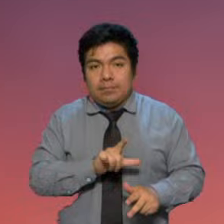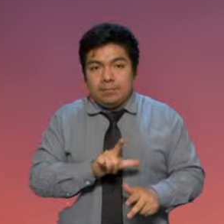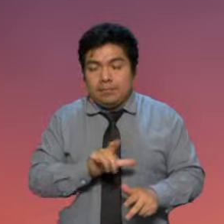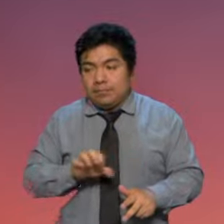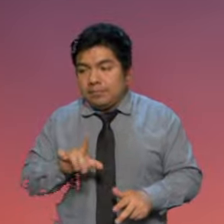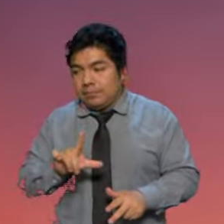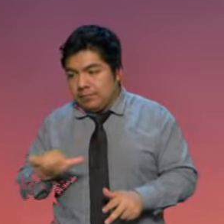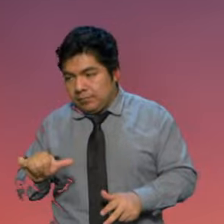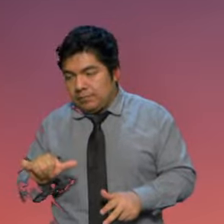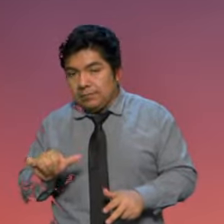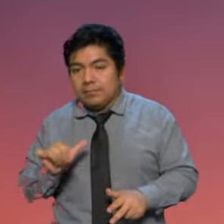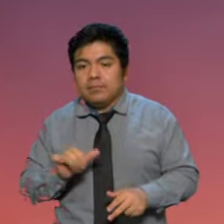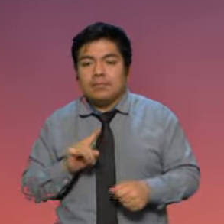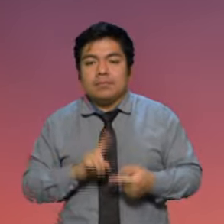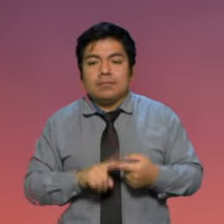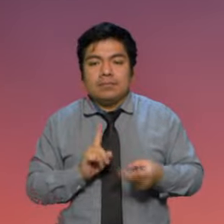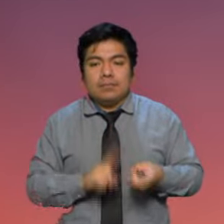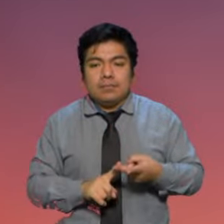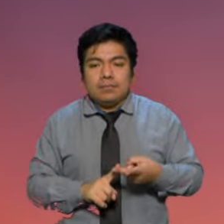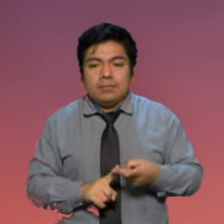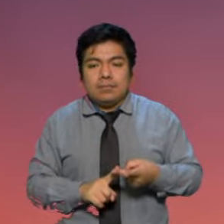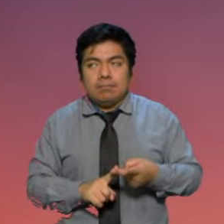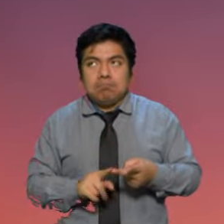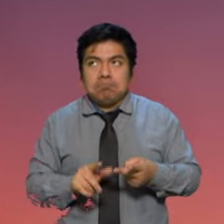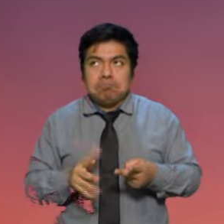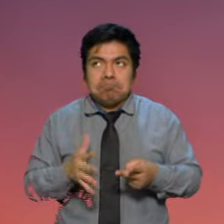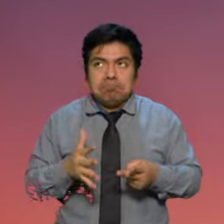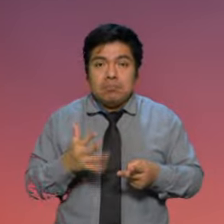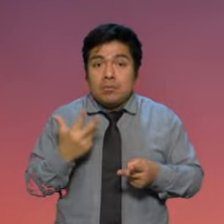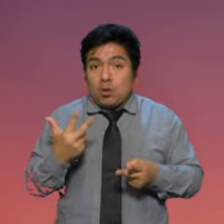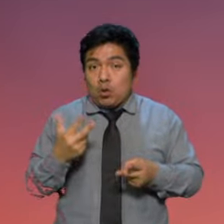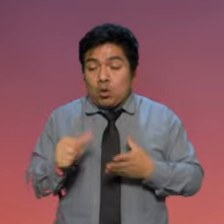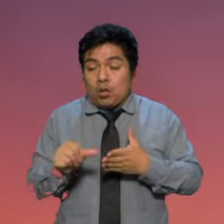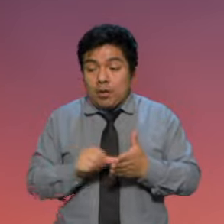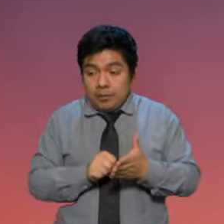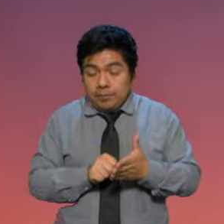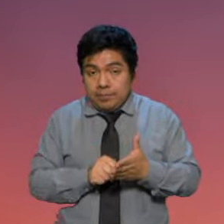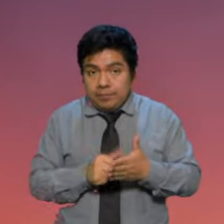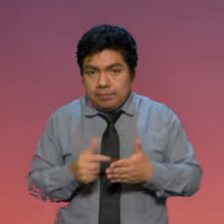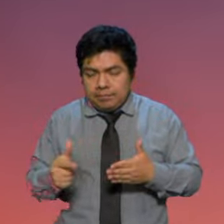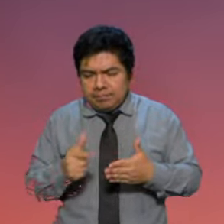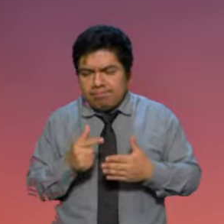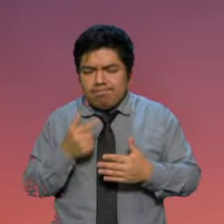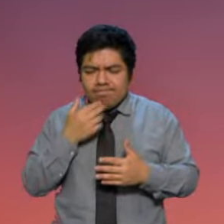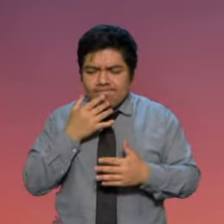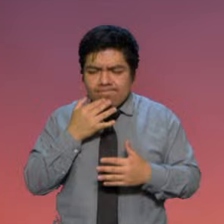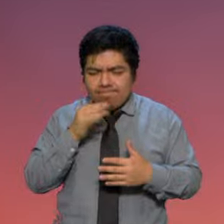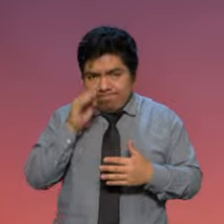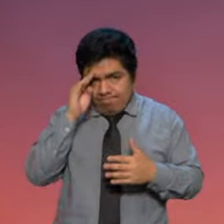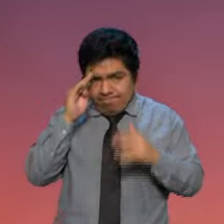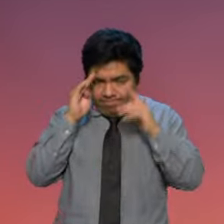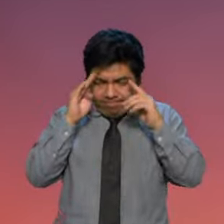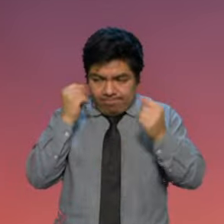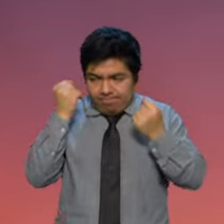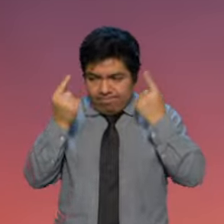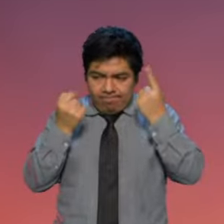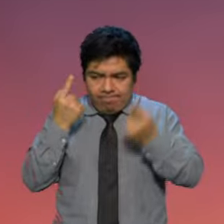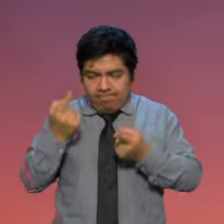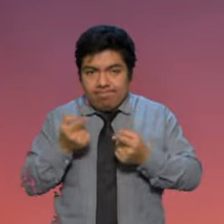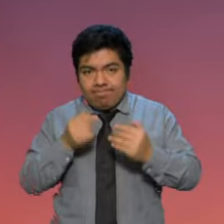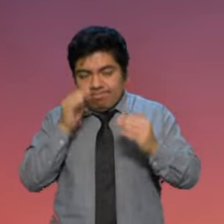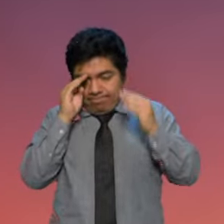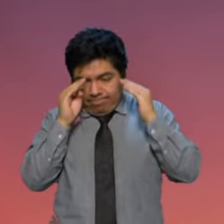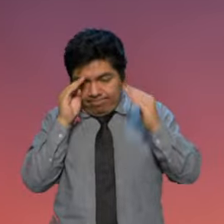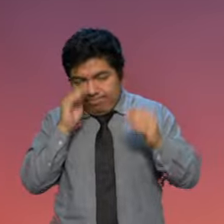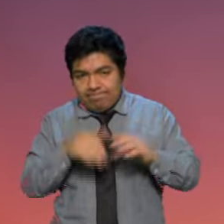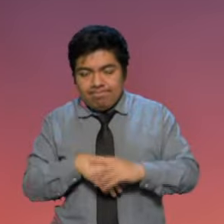Castillo y Gustavo Eigelhoff. Y por ahí de 8 meses que llevamos de temporada, los creativos se pusieron... ¿Creativos? Sí, se pusieron a trabajar al